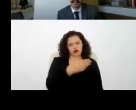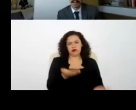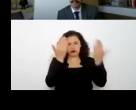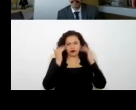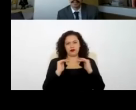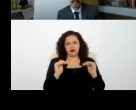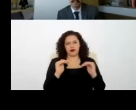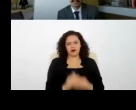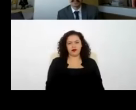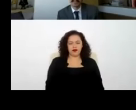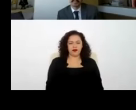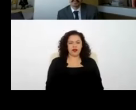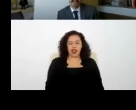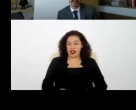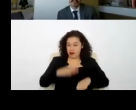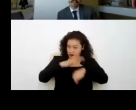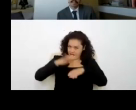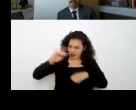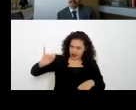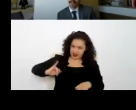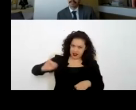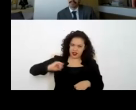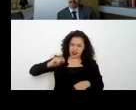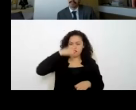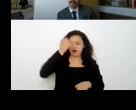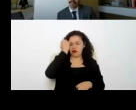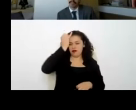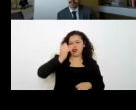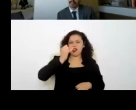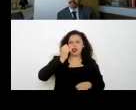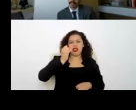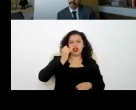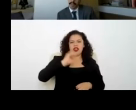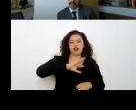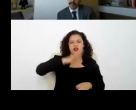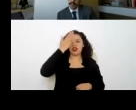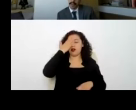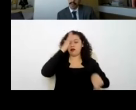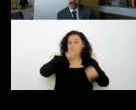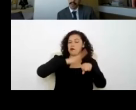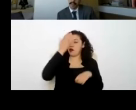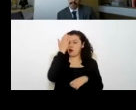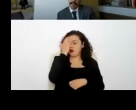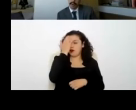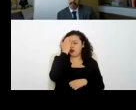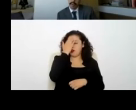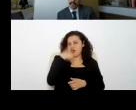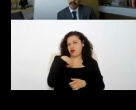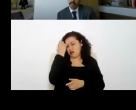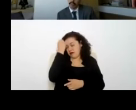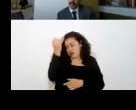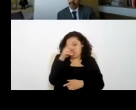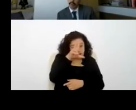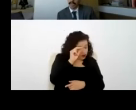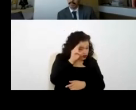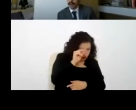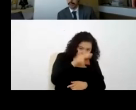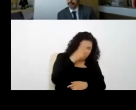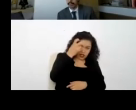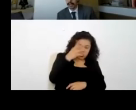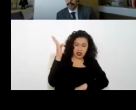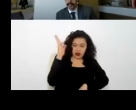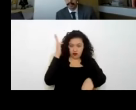a la carnita. Me imagino que esta cifra es una cifra que ustedes tienen muy presente. Y si no, pues es el monto que